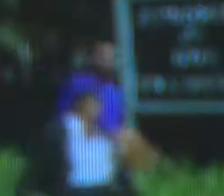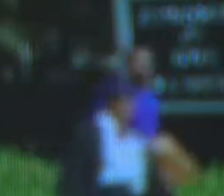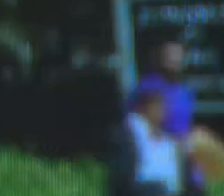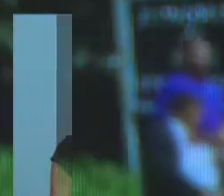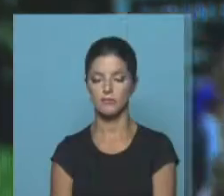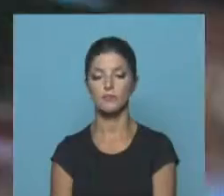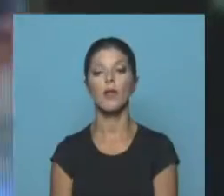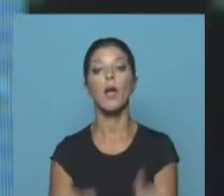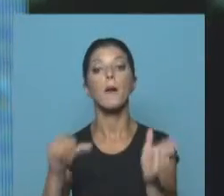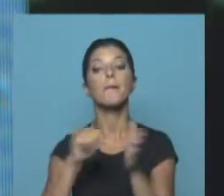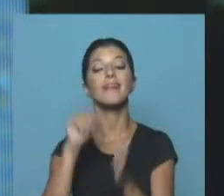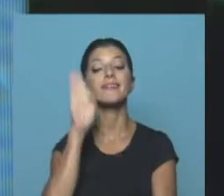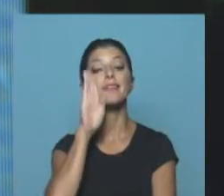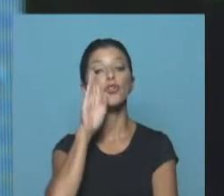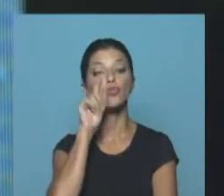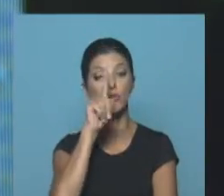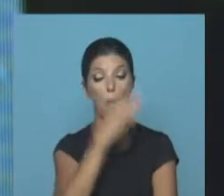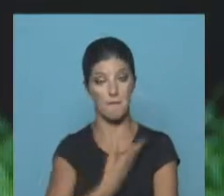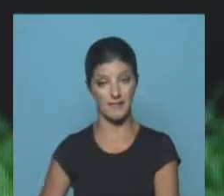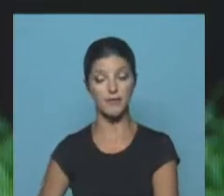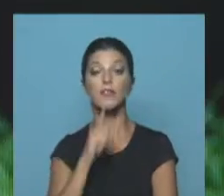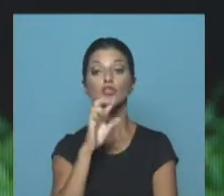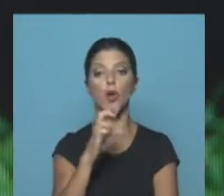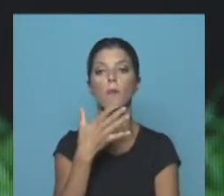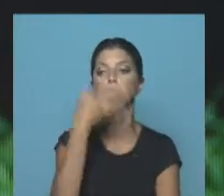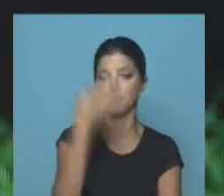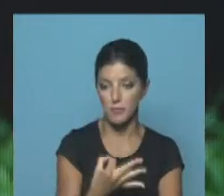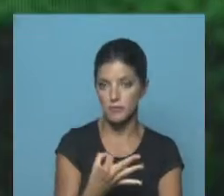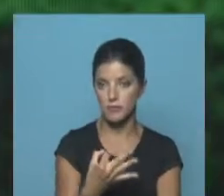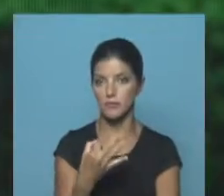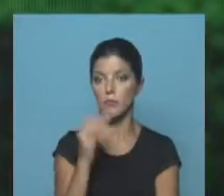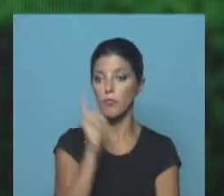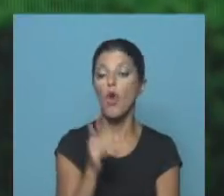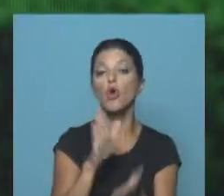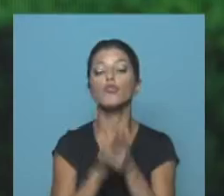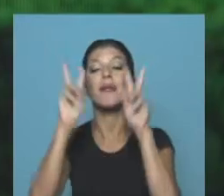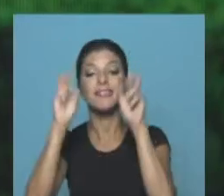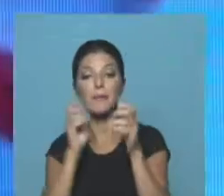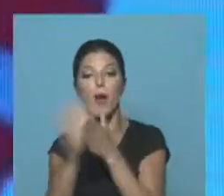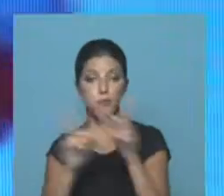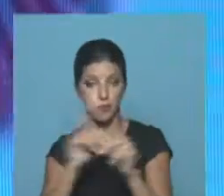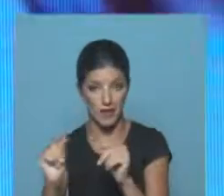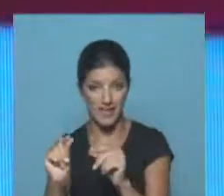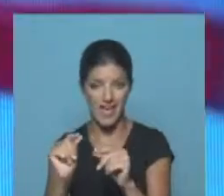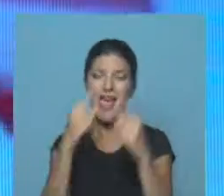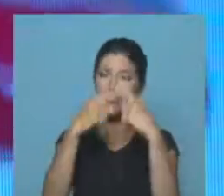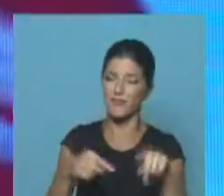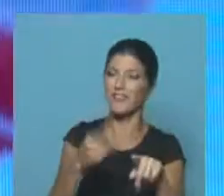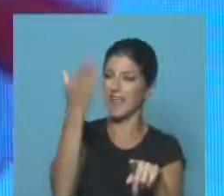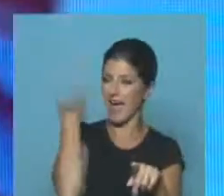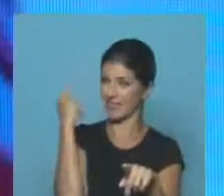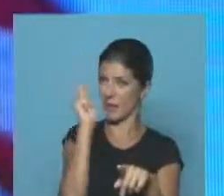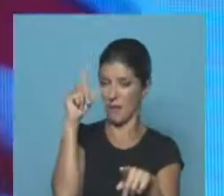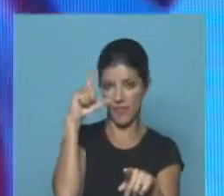En Estados Unidos, el presidente Donald Trump emitió un nuevo decreto con el tema de la migración, menos drástico que el que fue rechazado en enero, pero